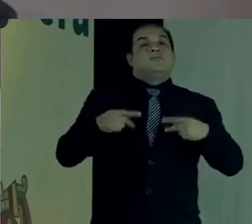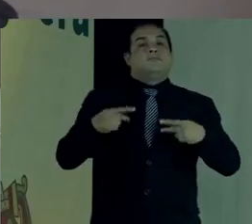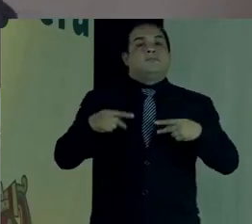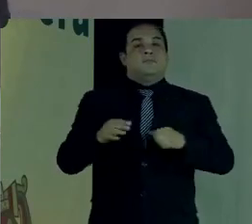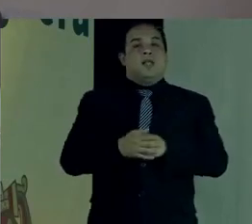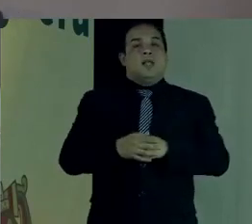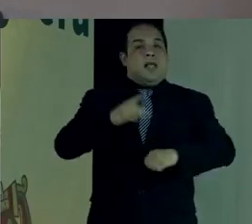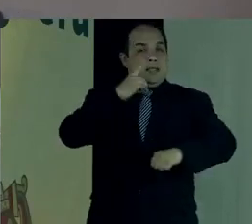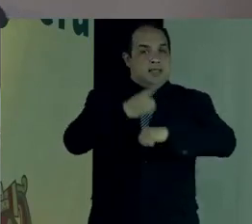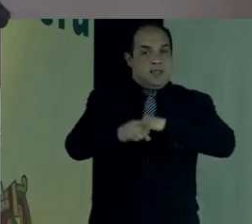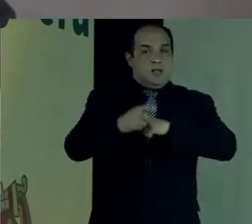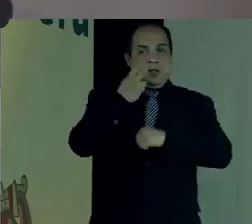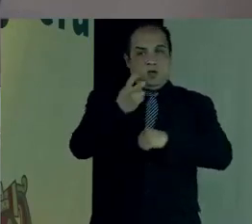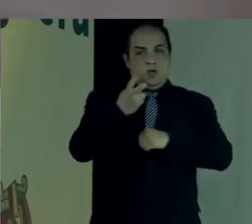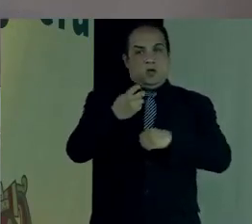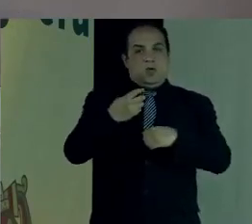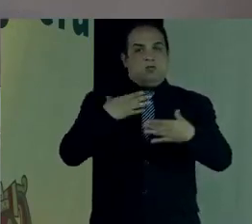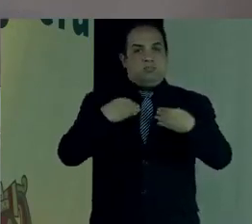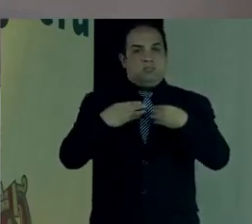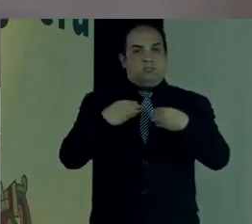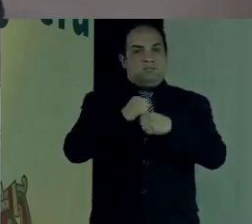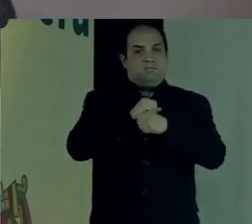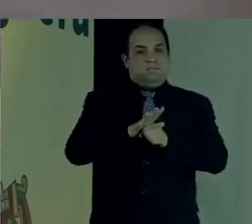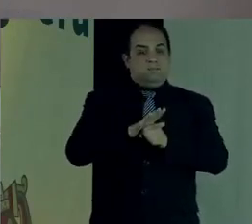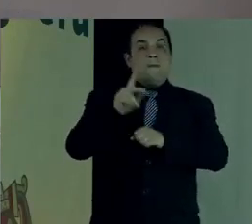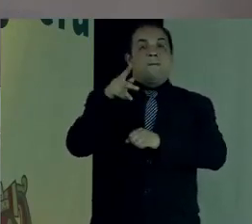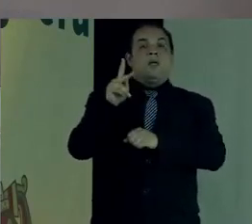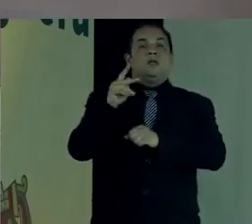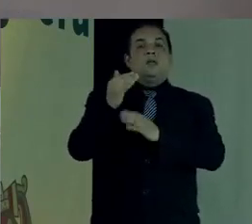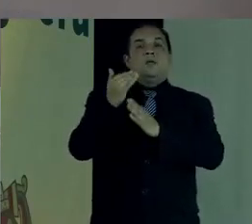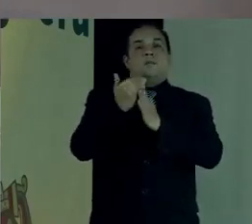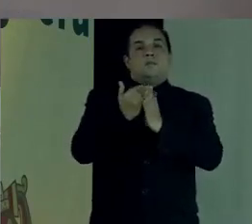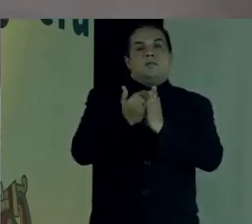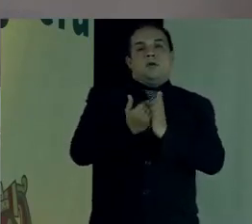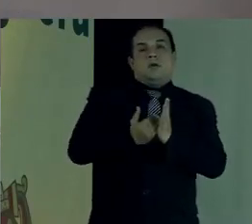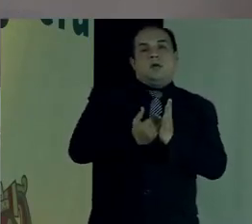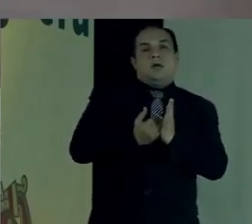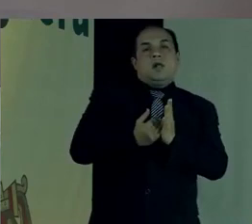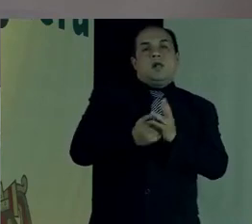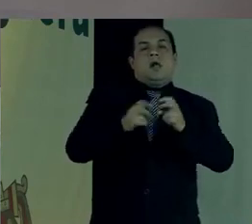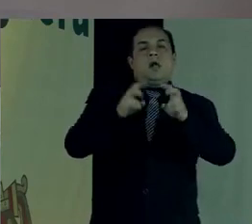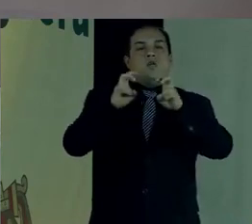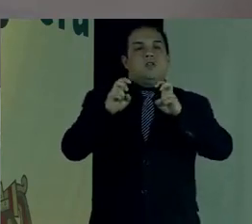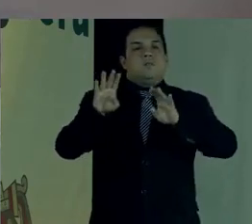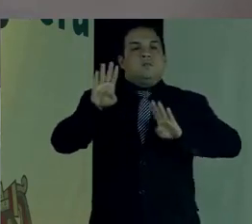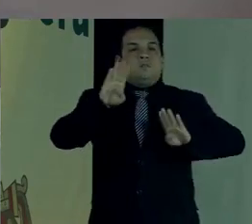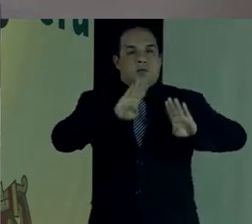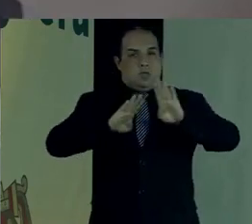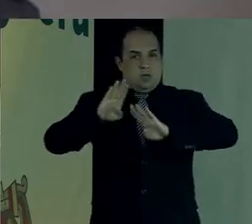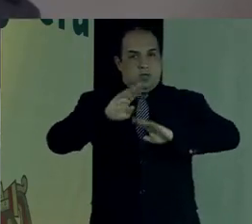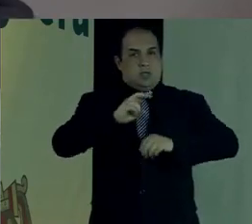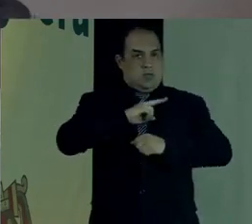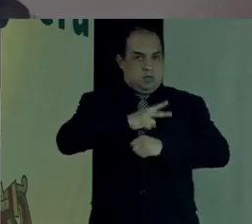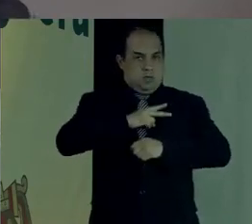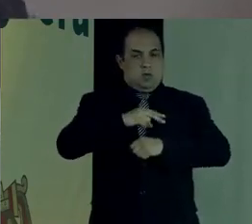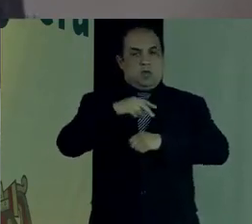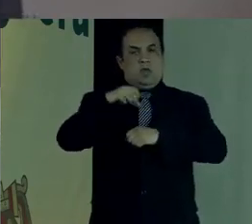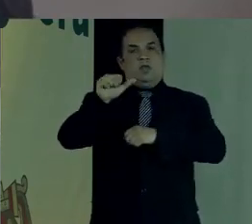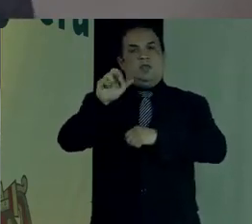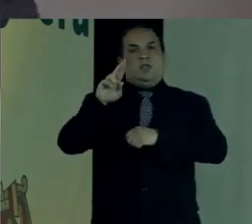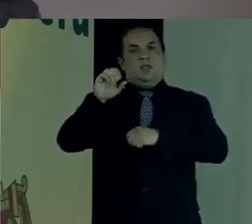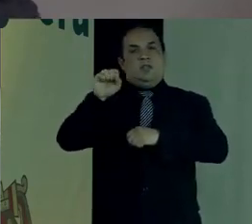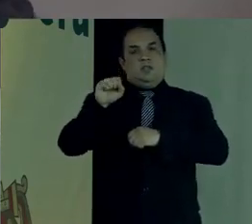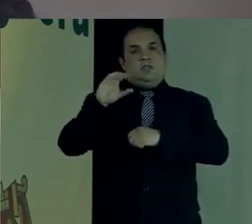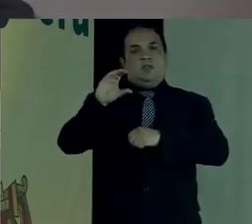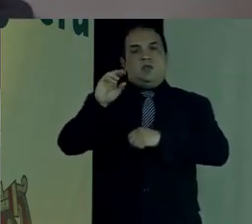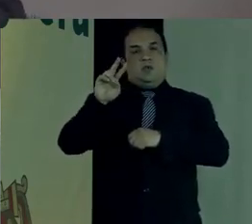hemos sido afectadas por este fenómeno pero si lo reducimos a un fenómeno meramente biológico de virus el virus sars co2